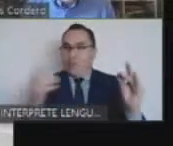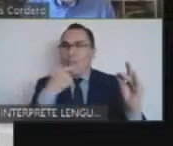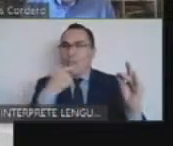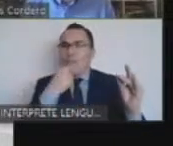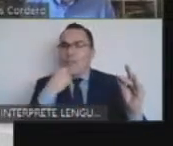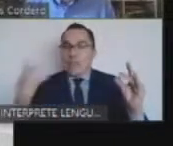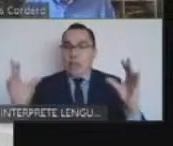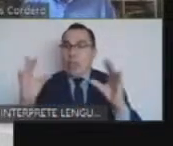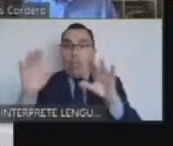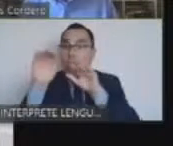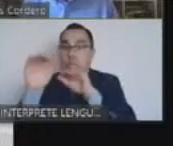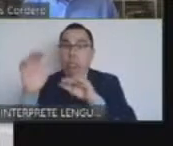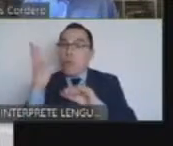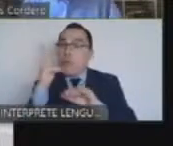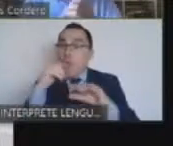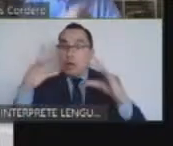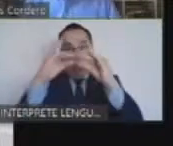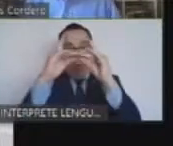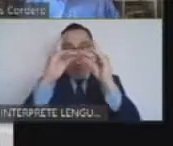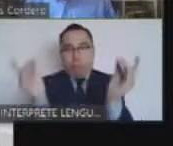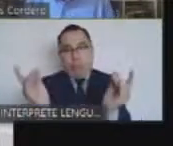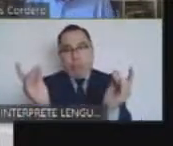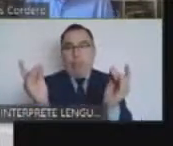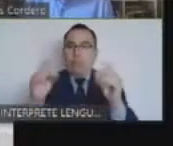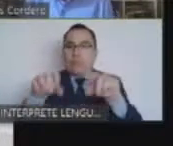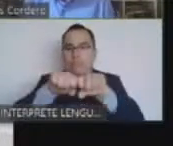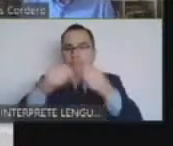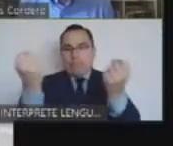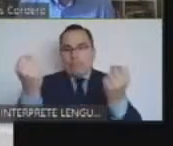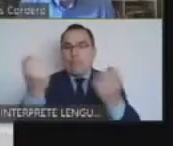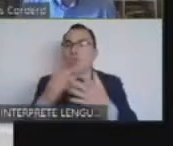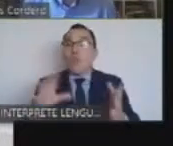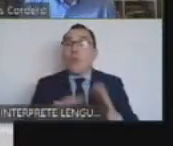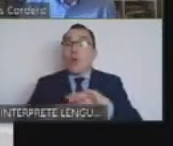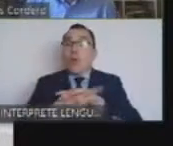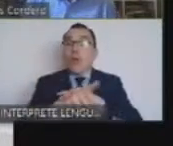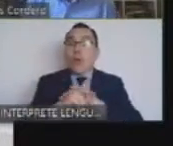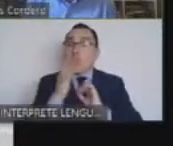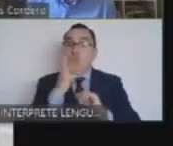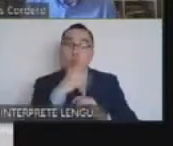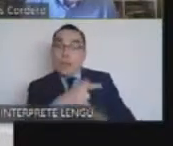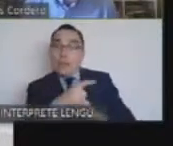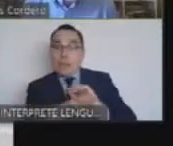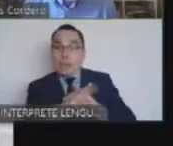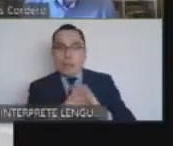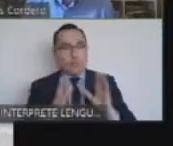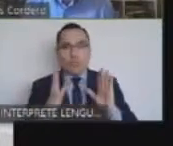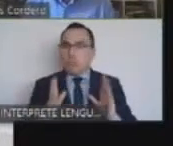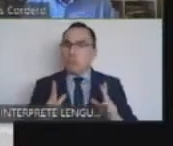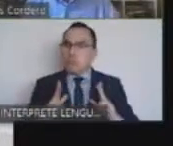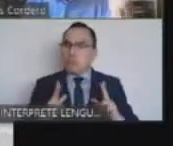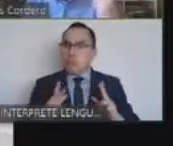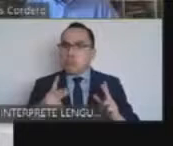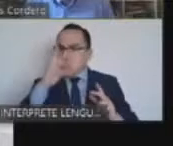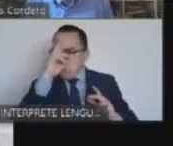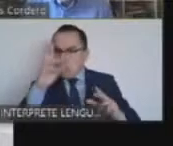finalmente se desangran, ¿no? Corrupción que viene, hay veces que lo olvidamos, ¿no? Pero que